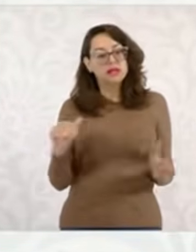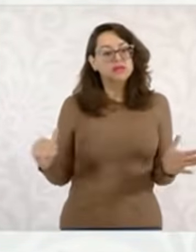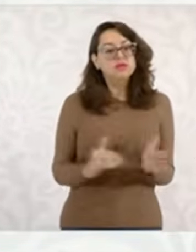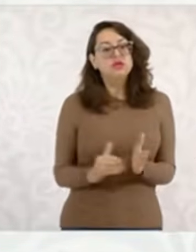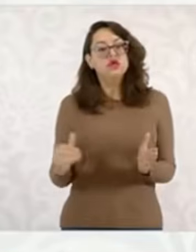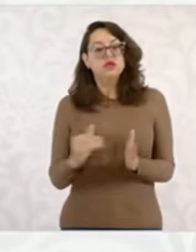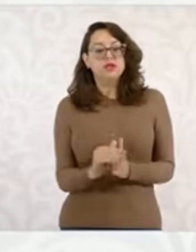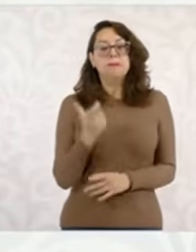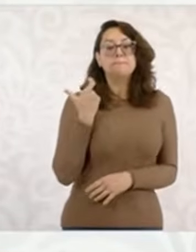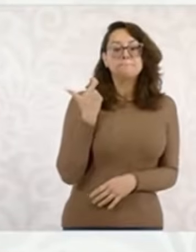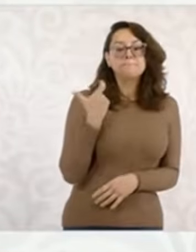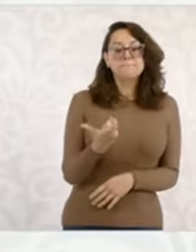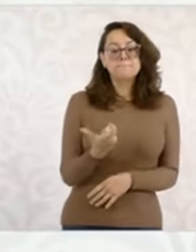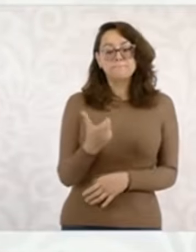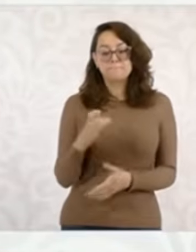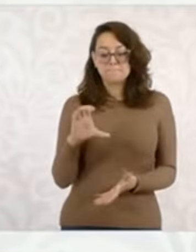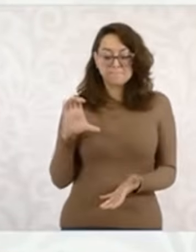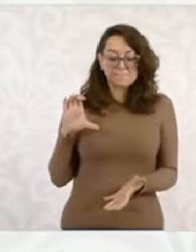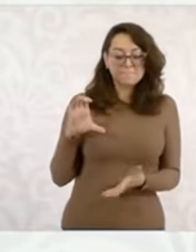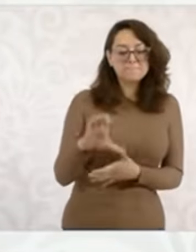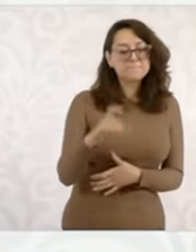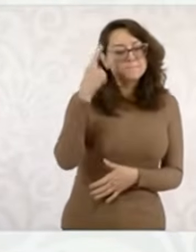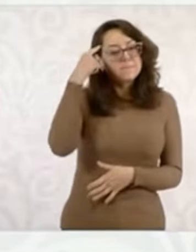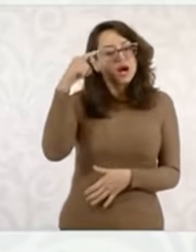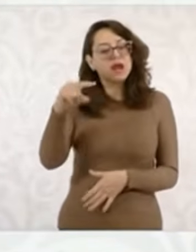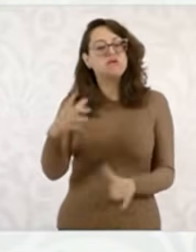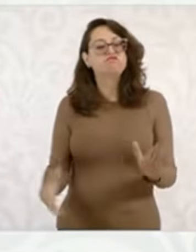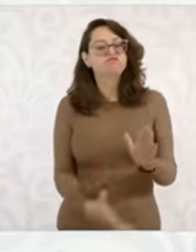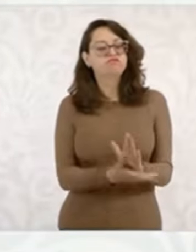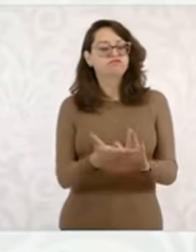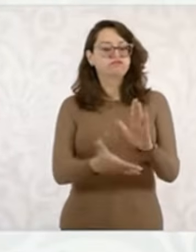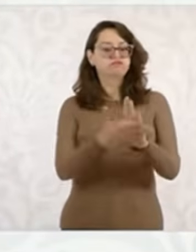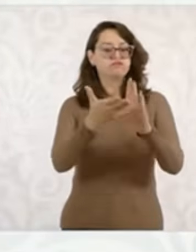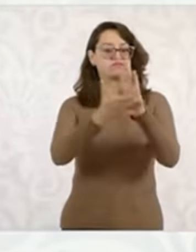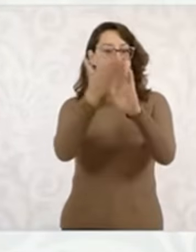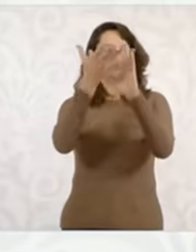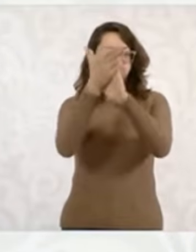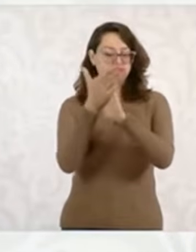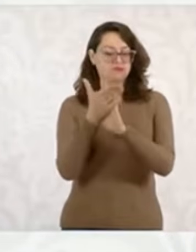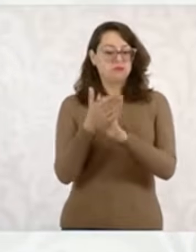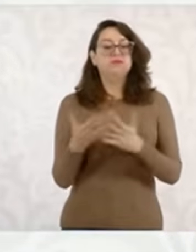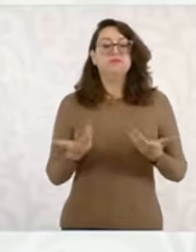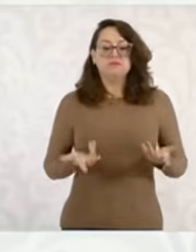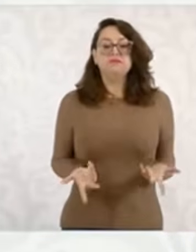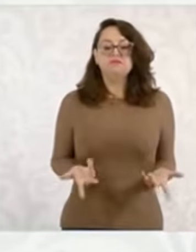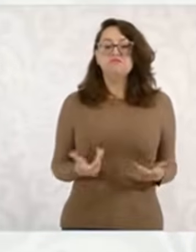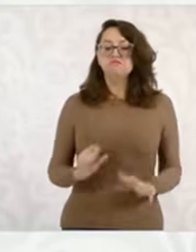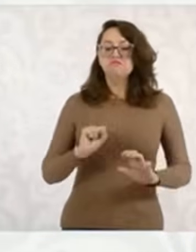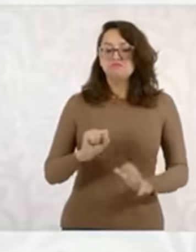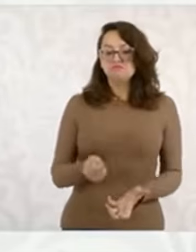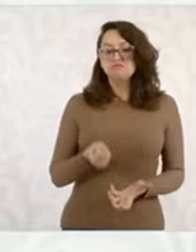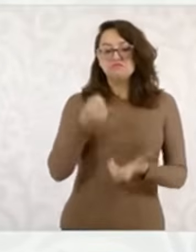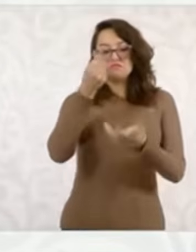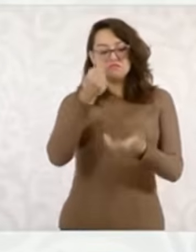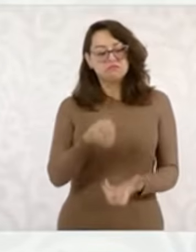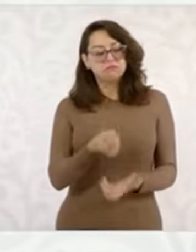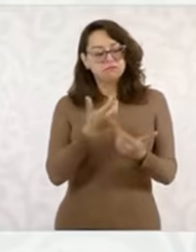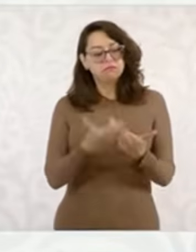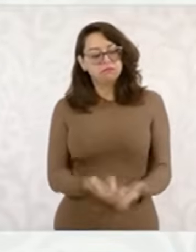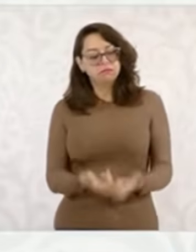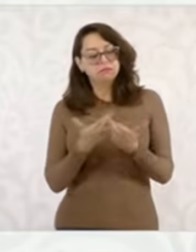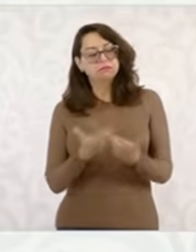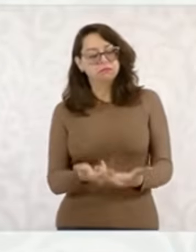980.000 millones de pesos, casi el billón de pesos. Entonces, los recursos financieros del Infonavit